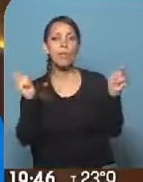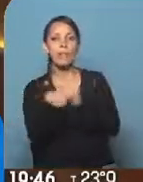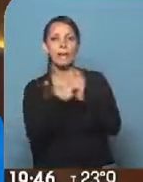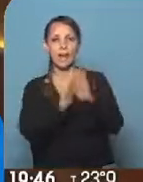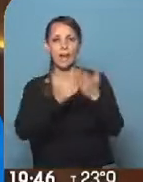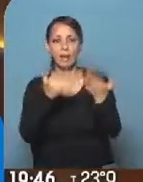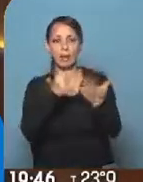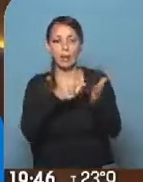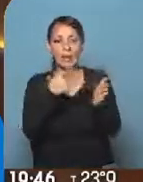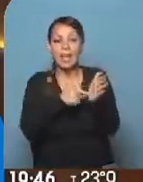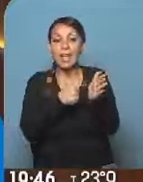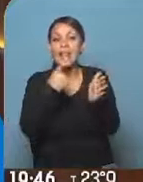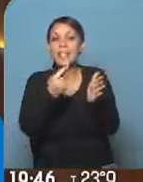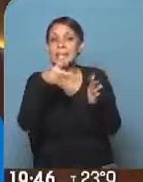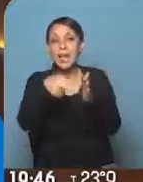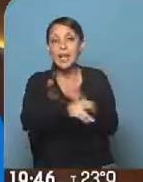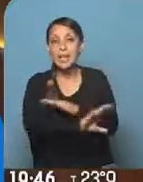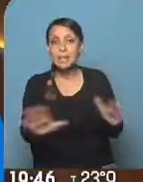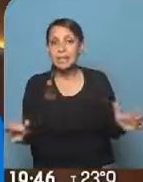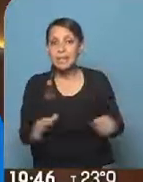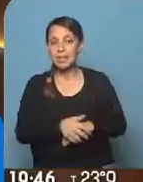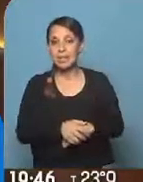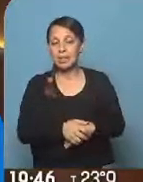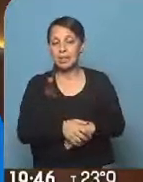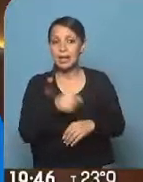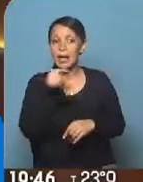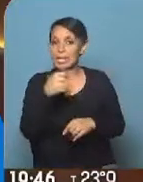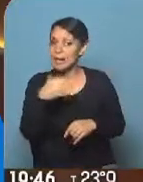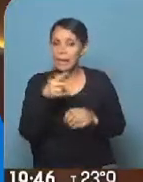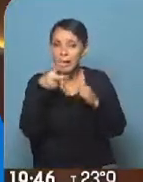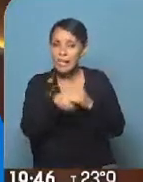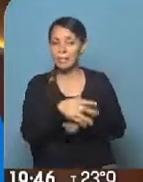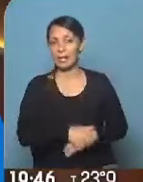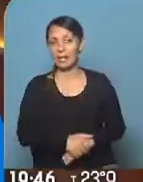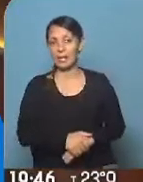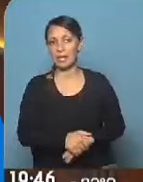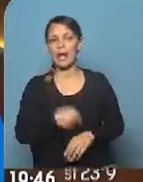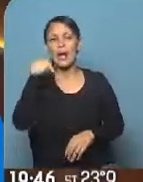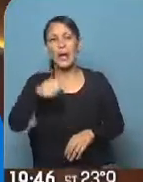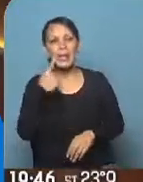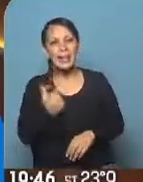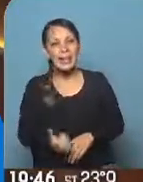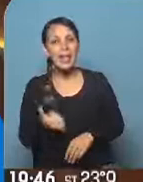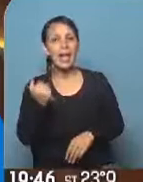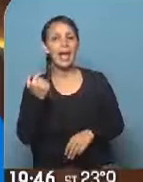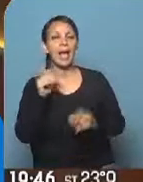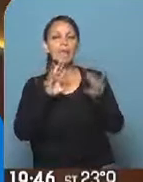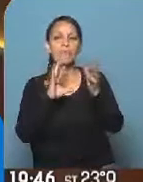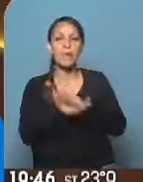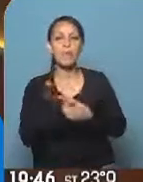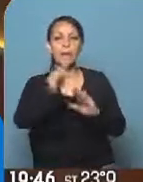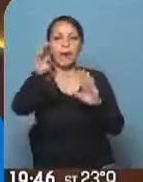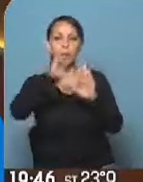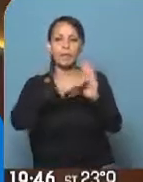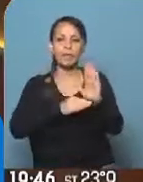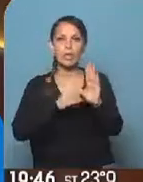le establece un límite que no es prescripción esto hay que decirlo con claridad a esta altura de los tiempos y las condiciones para el funcionamiento